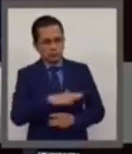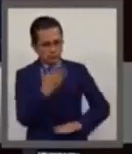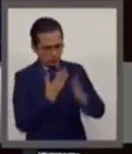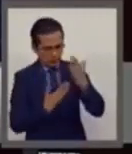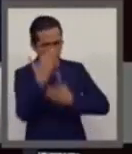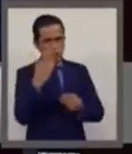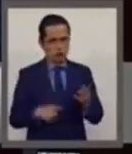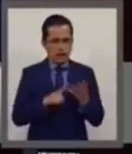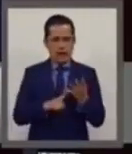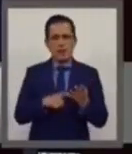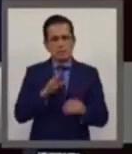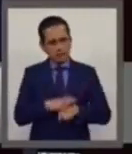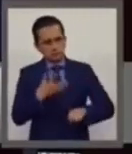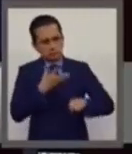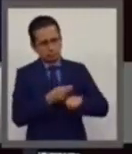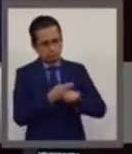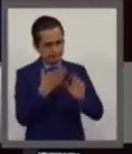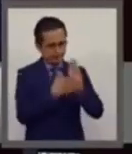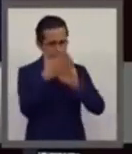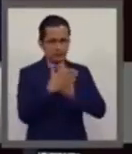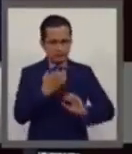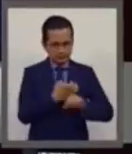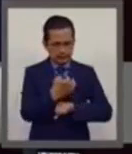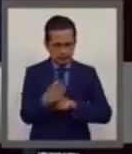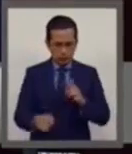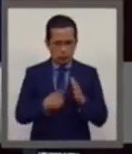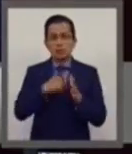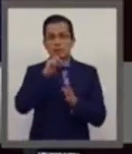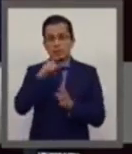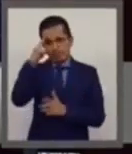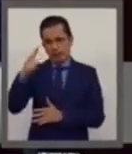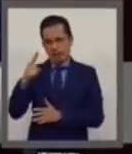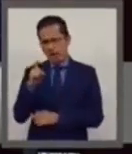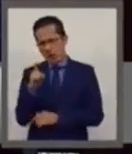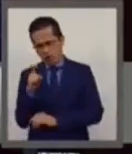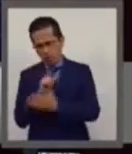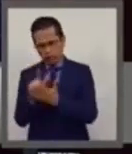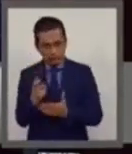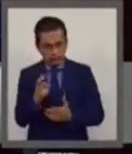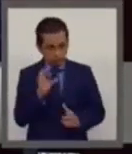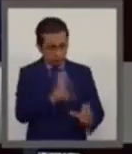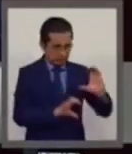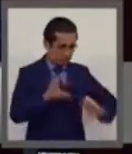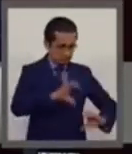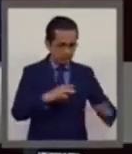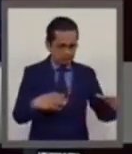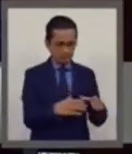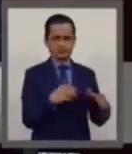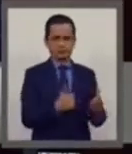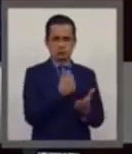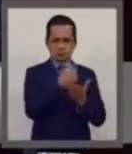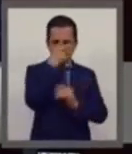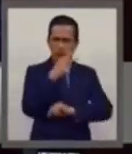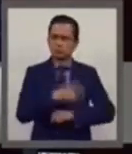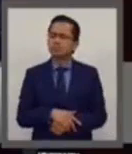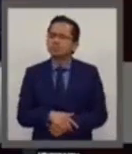infraestructura estatal y municipal, así como el de la administración de agua y agua potable, es importante destacar que